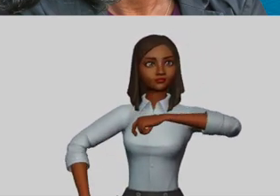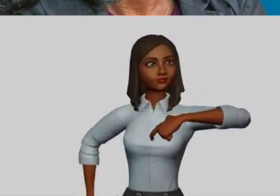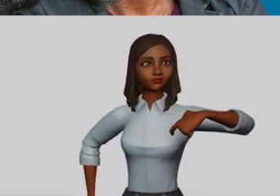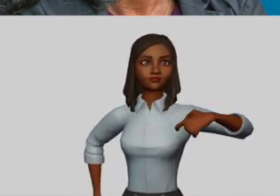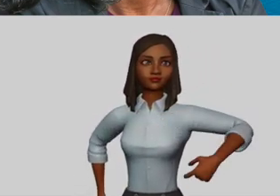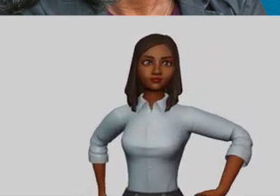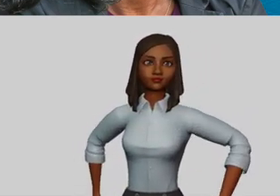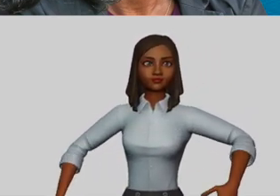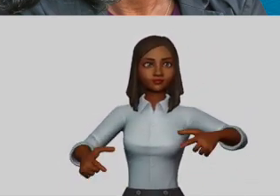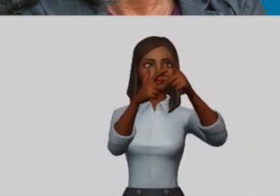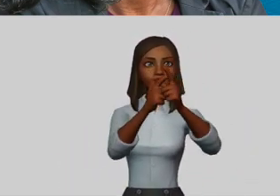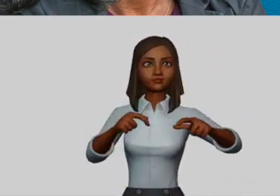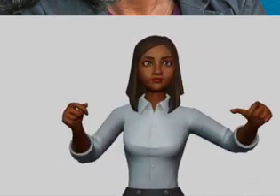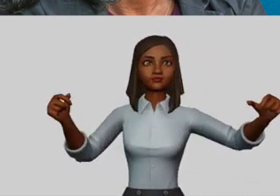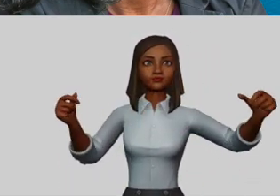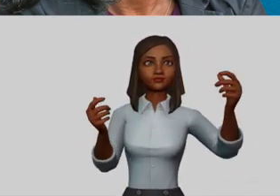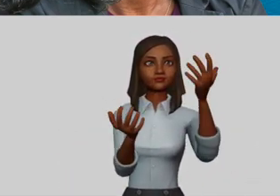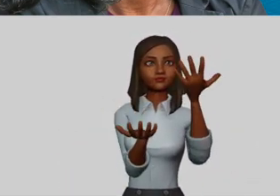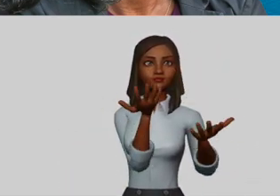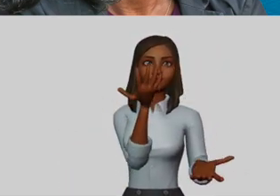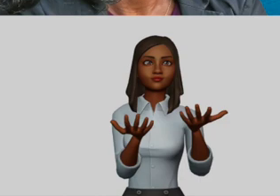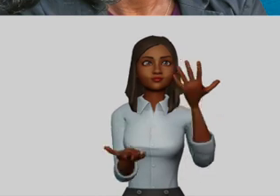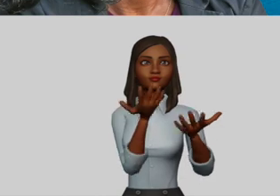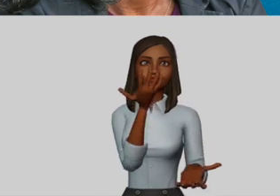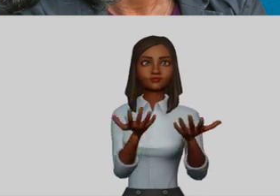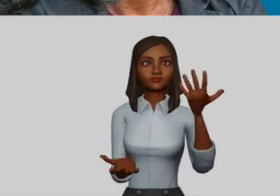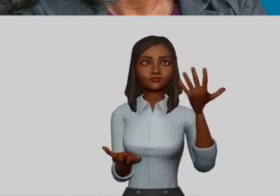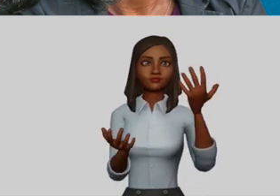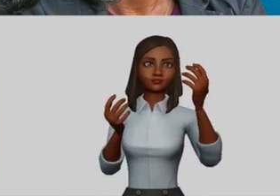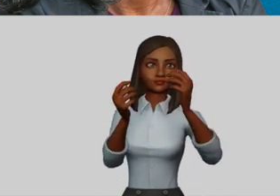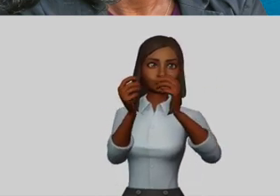que quiero como